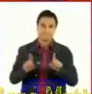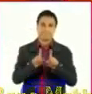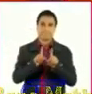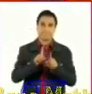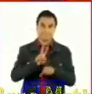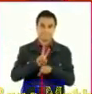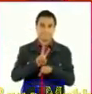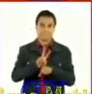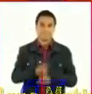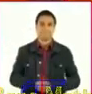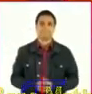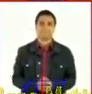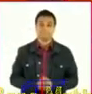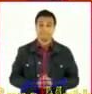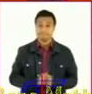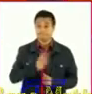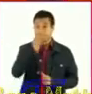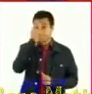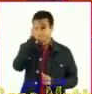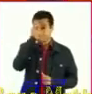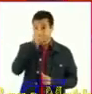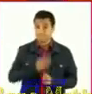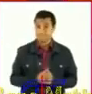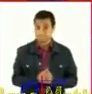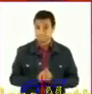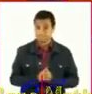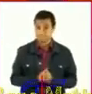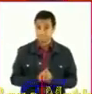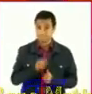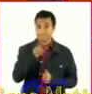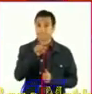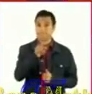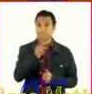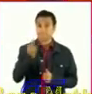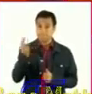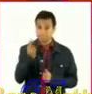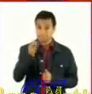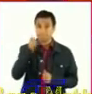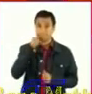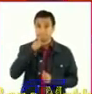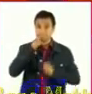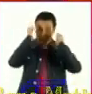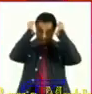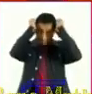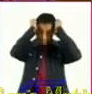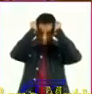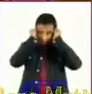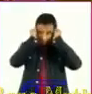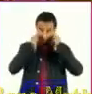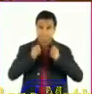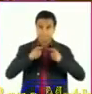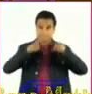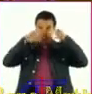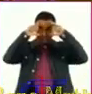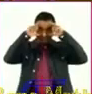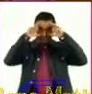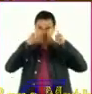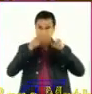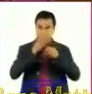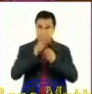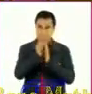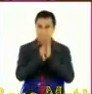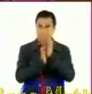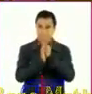proceso técnico. Recuerden que deben tener a la mano siempre su casco, lentes y guantes de seguridad. Pues muy